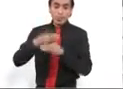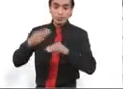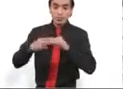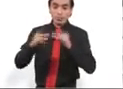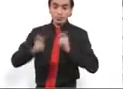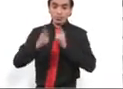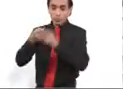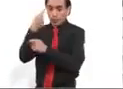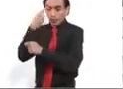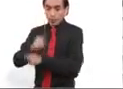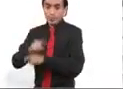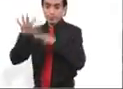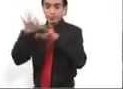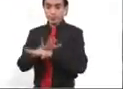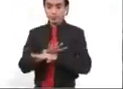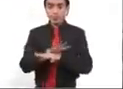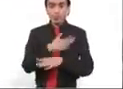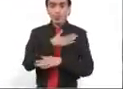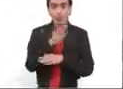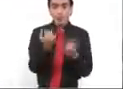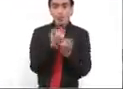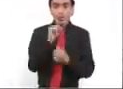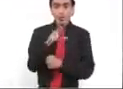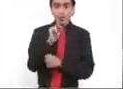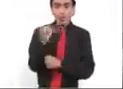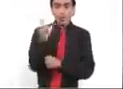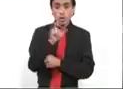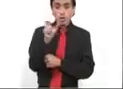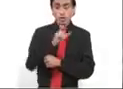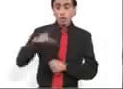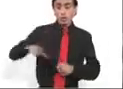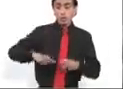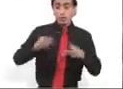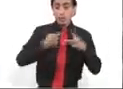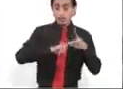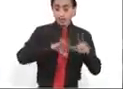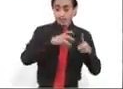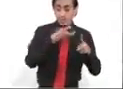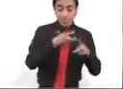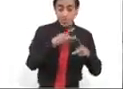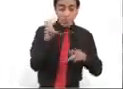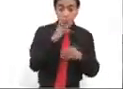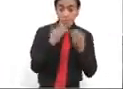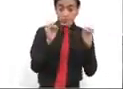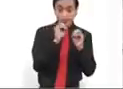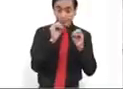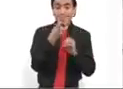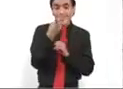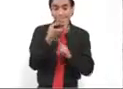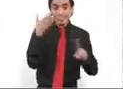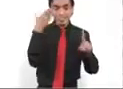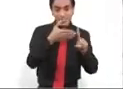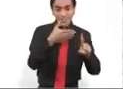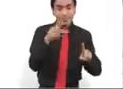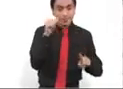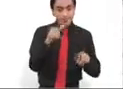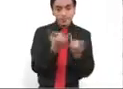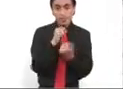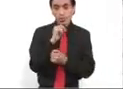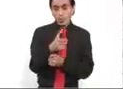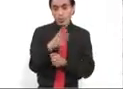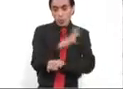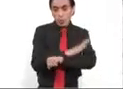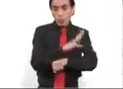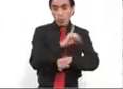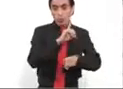sustitución. Doctora, al término de la administración, ¿ya no habrá microbuses en ese es el objetivo. Ese es el objetivo y siempre haciéndolo pues en